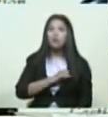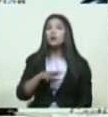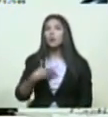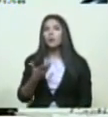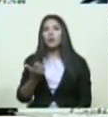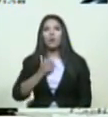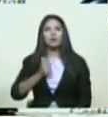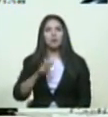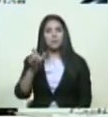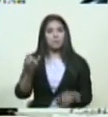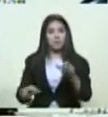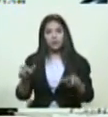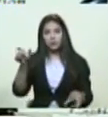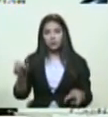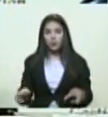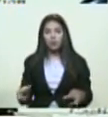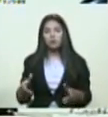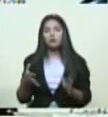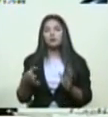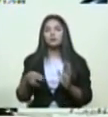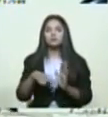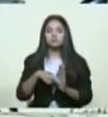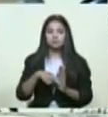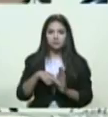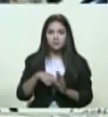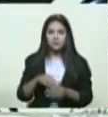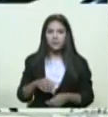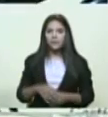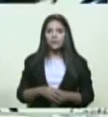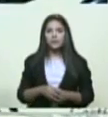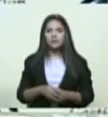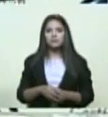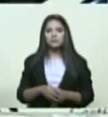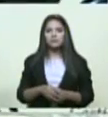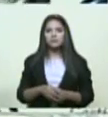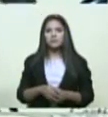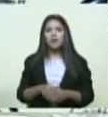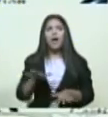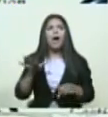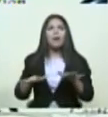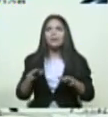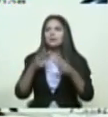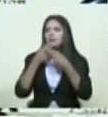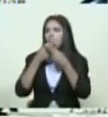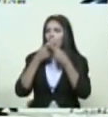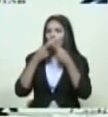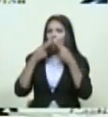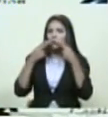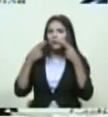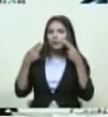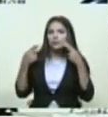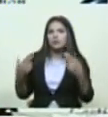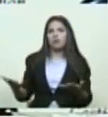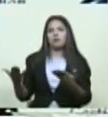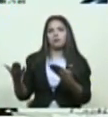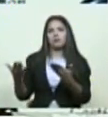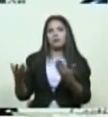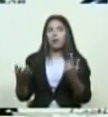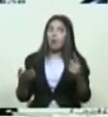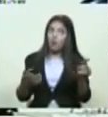un ciudadano, repito, en algunos casos inocente de la comisión de un hecho punible.